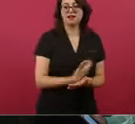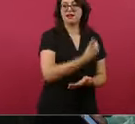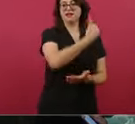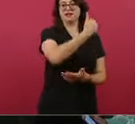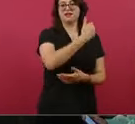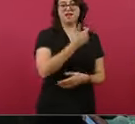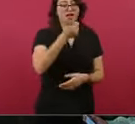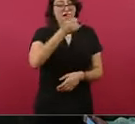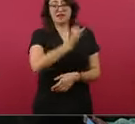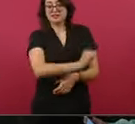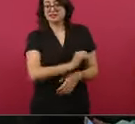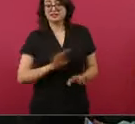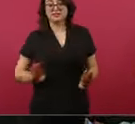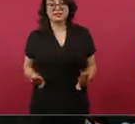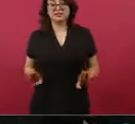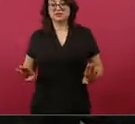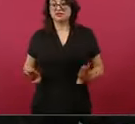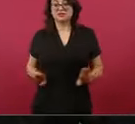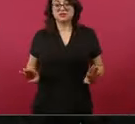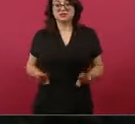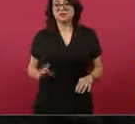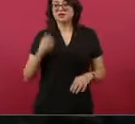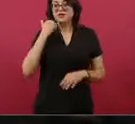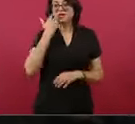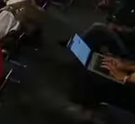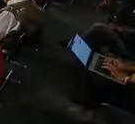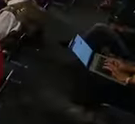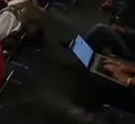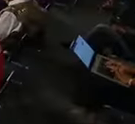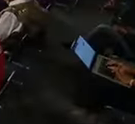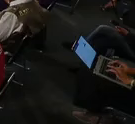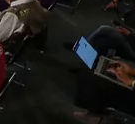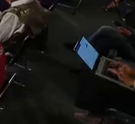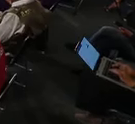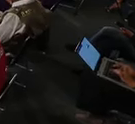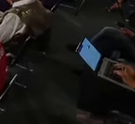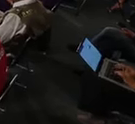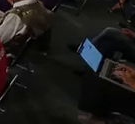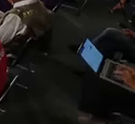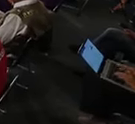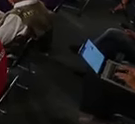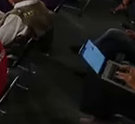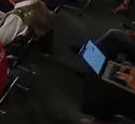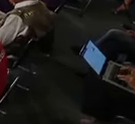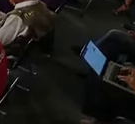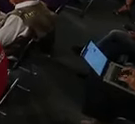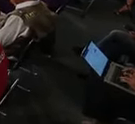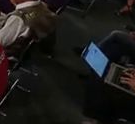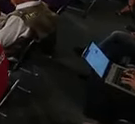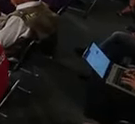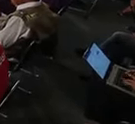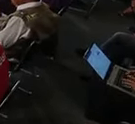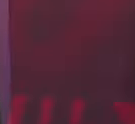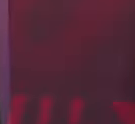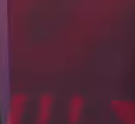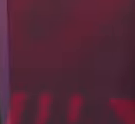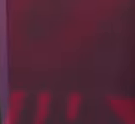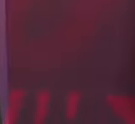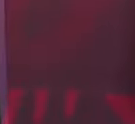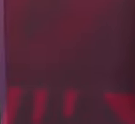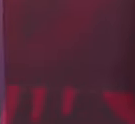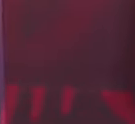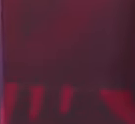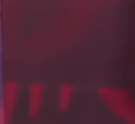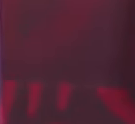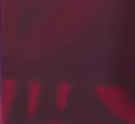hicieron cuando el desafuero, eso es muy